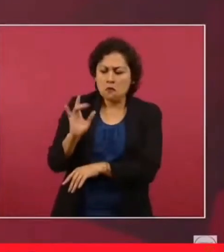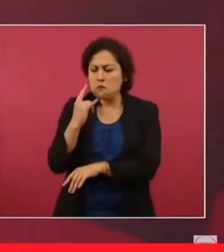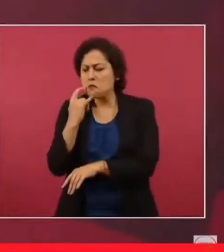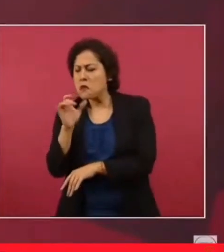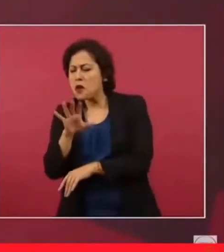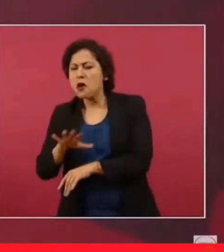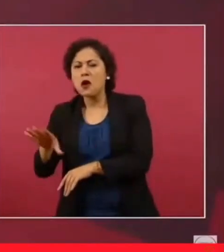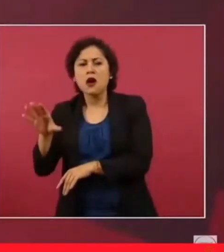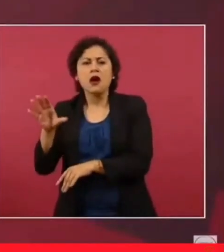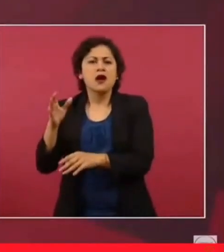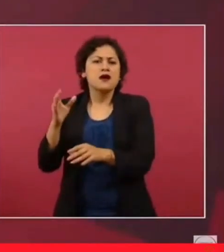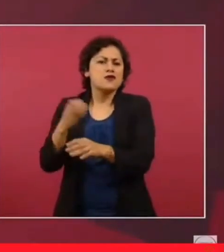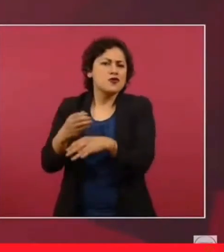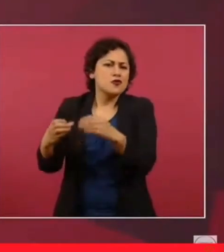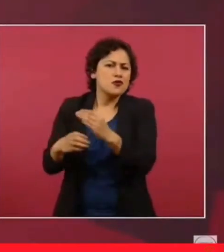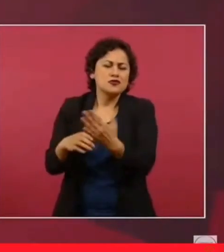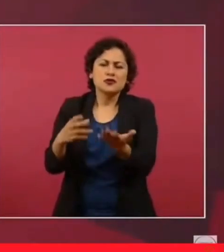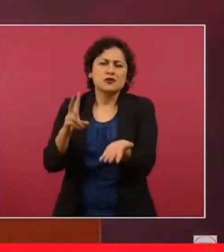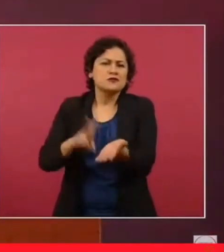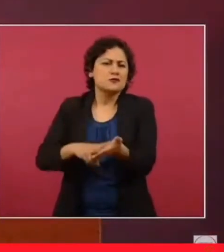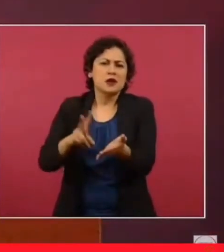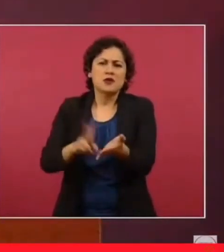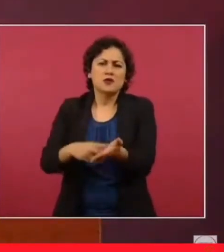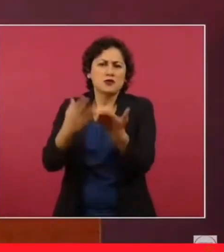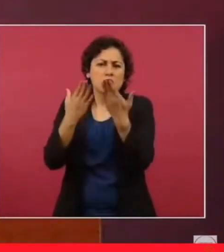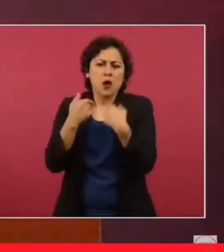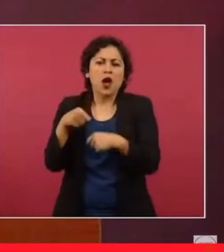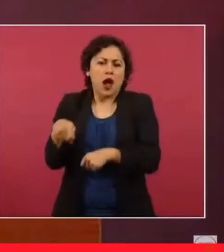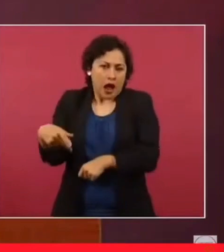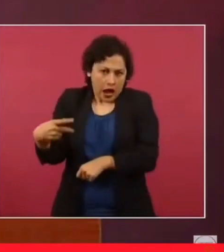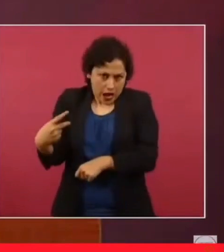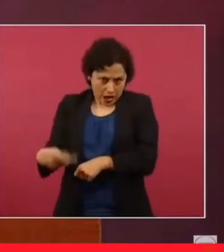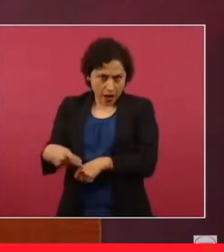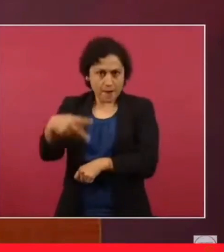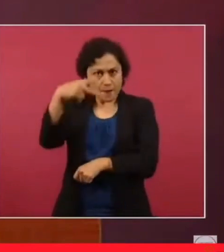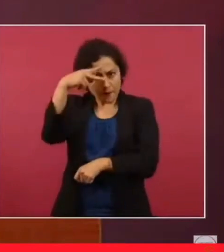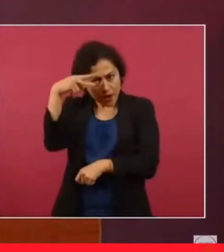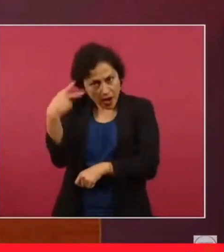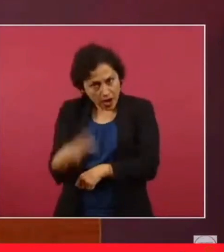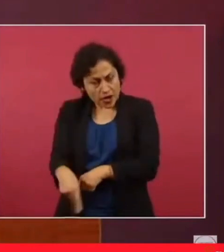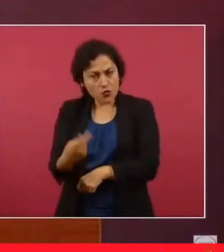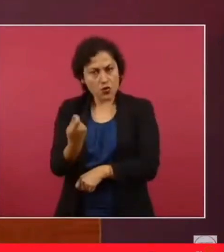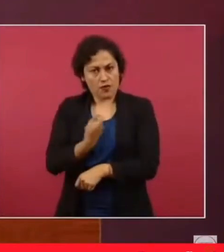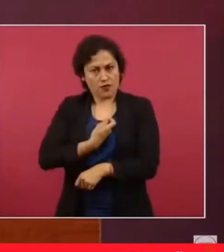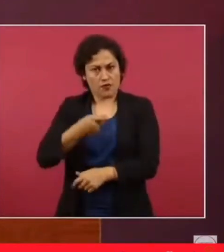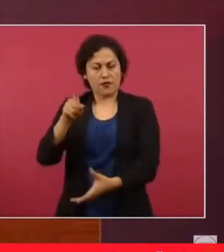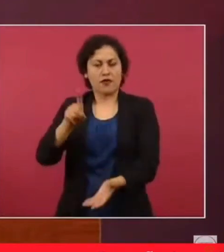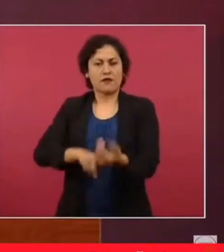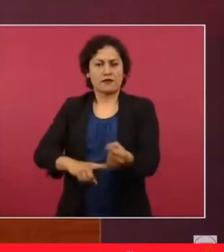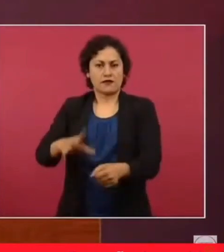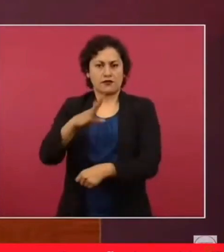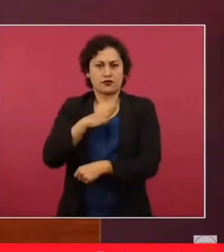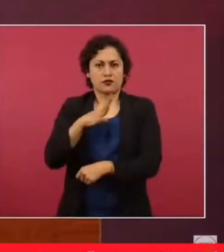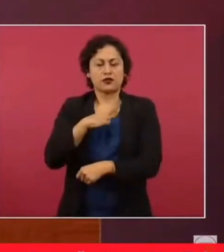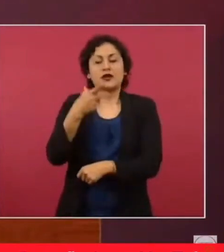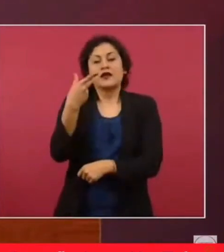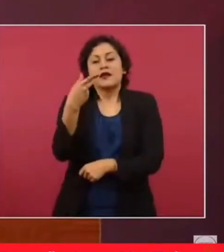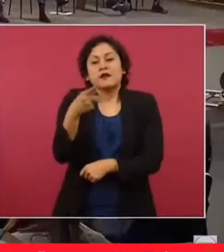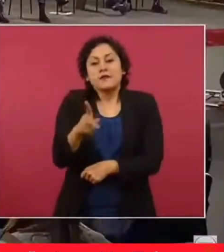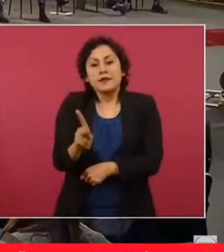importantes del arte mexicano, pero pierden gran parte del valor desde el punto de vista de la